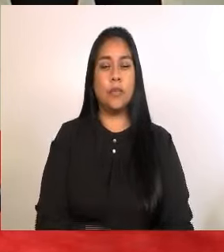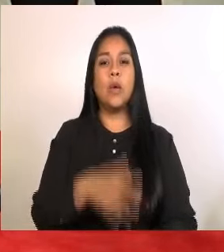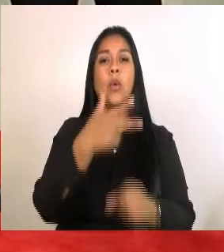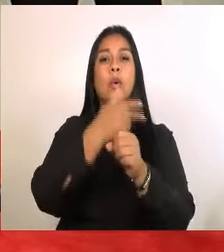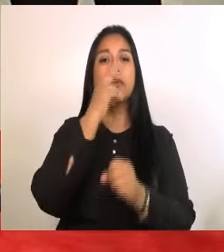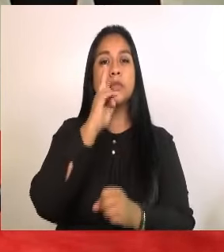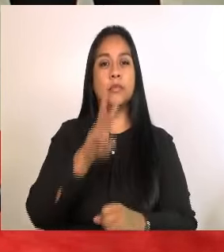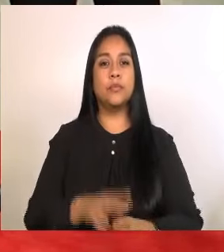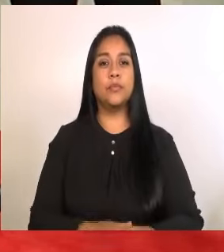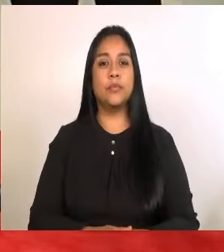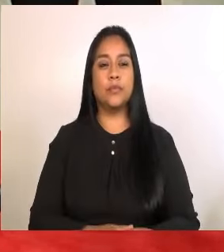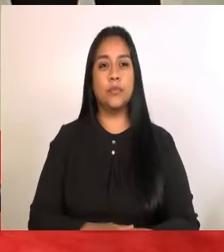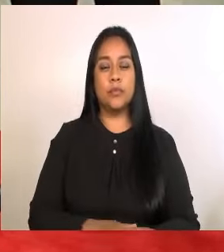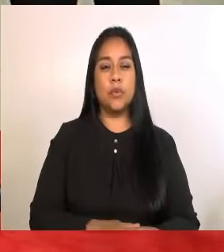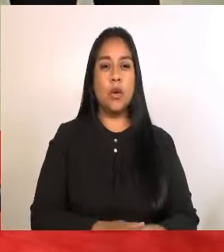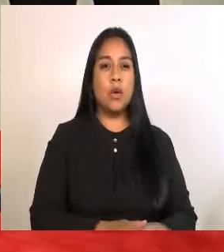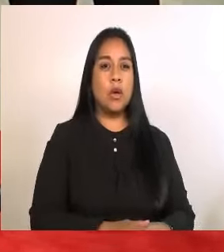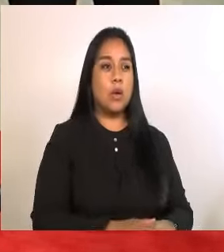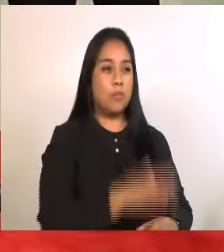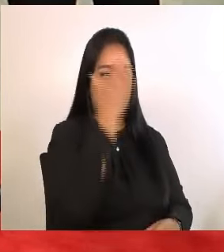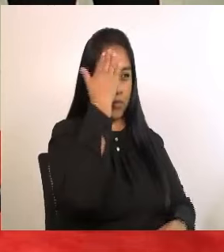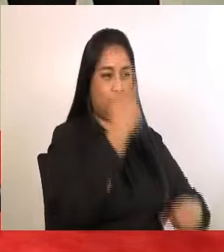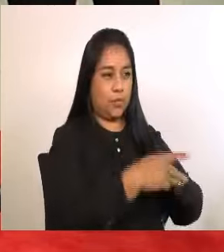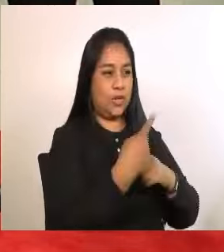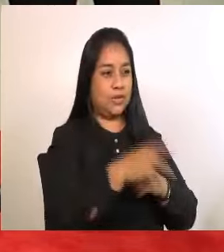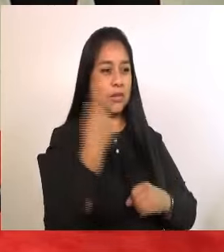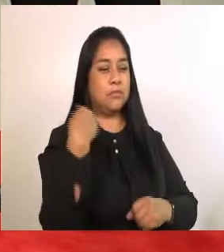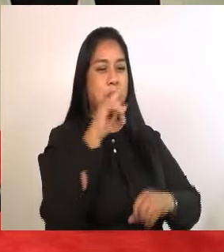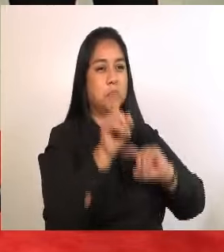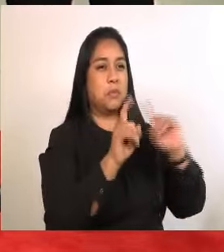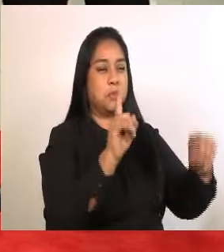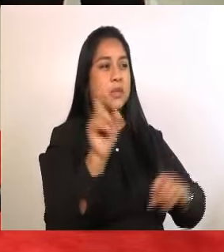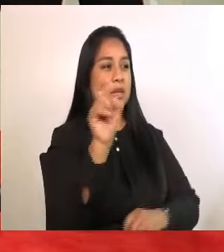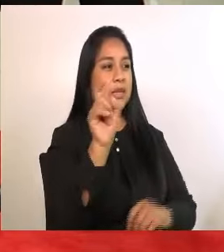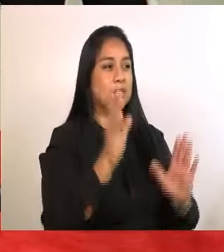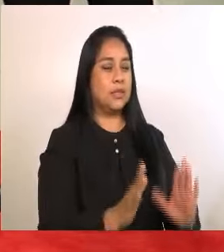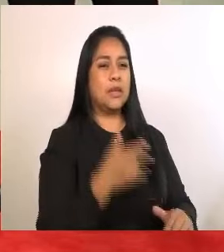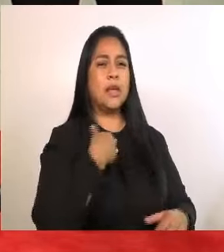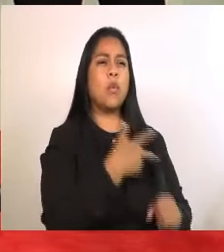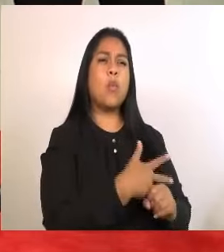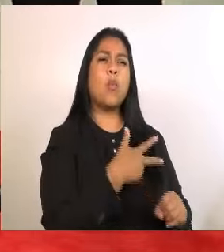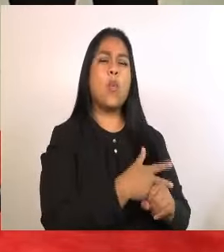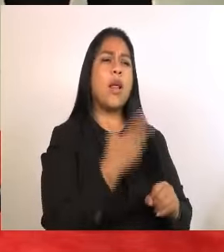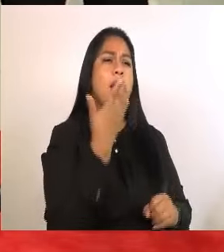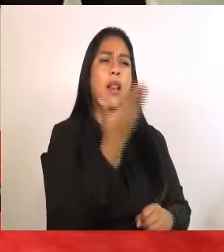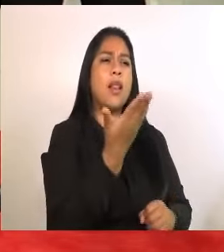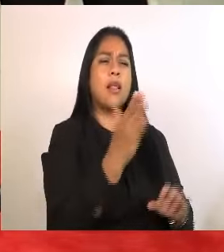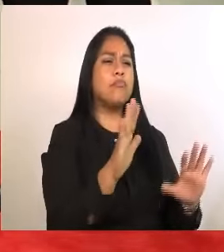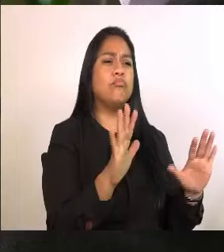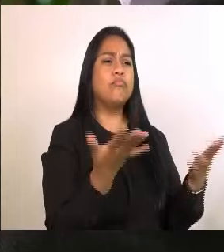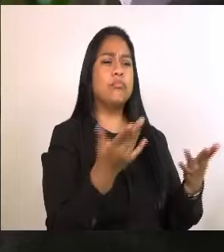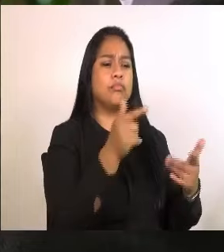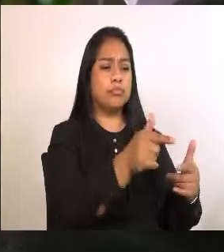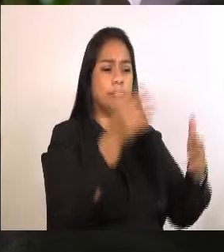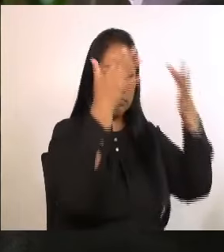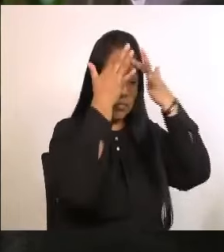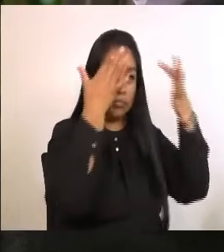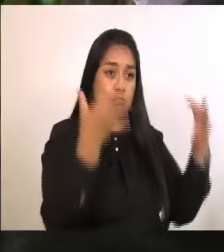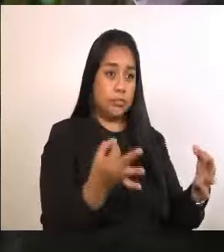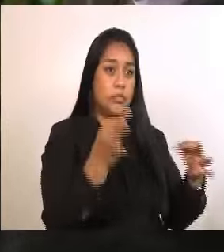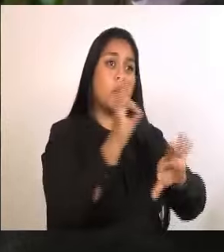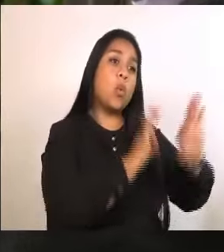Guatevisión. Buenas tardes. Tengo una pregunta para el señor canciller. ¿Guatemala qué pedirá a cambio de este acuerdo o